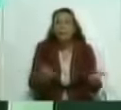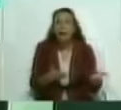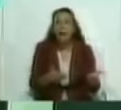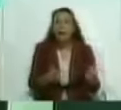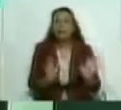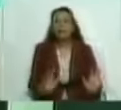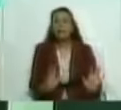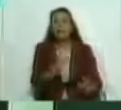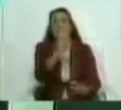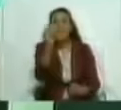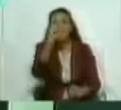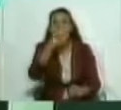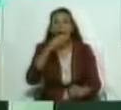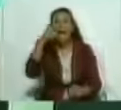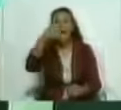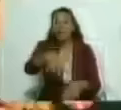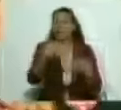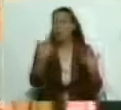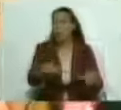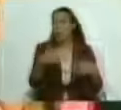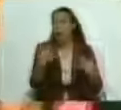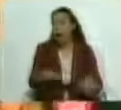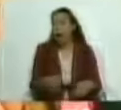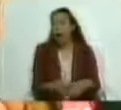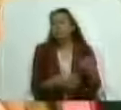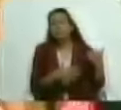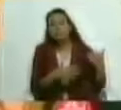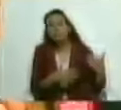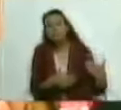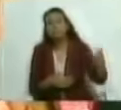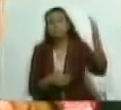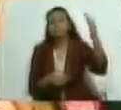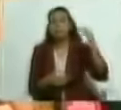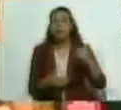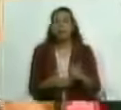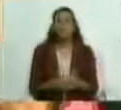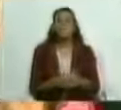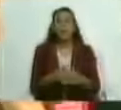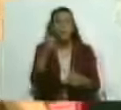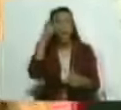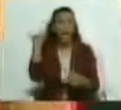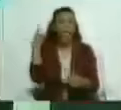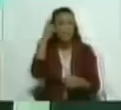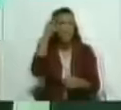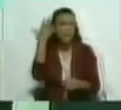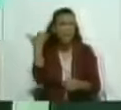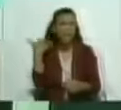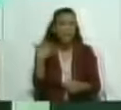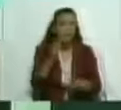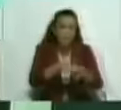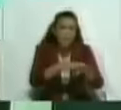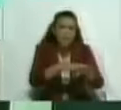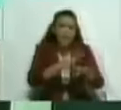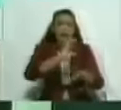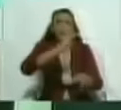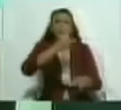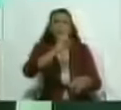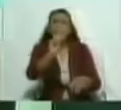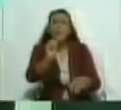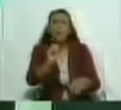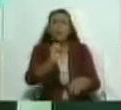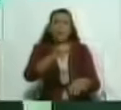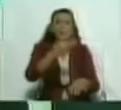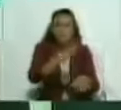verdad 20 años, y de verdad que hace unos días le decía Chupi, yo le decía